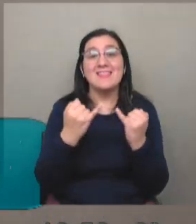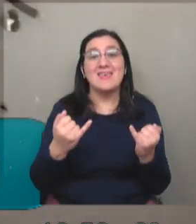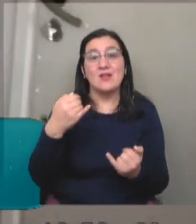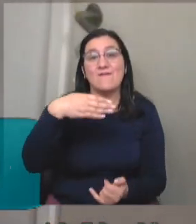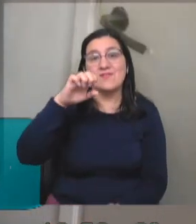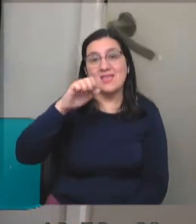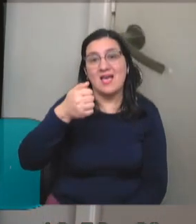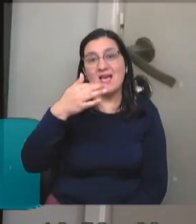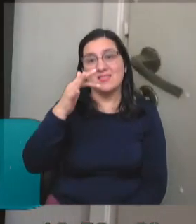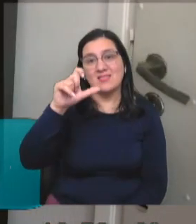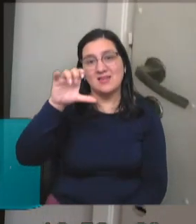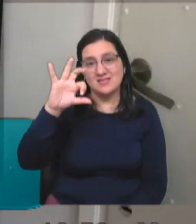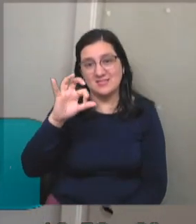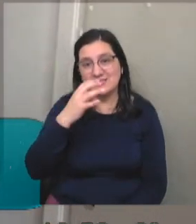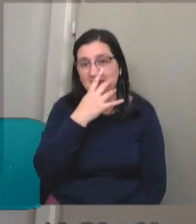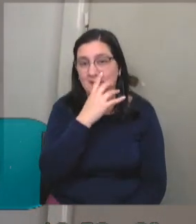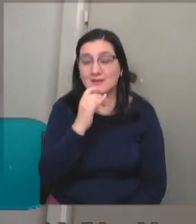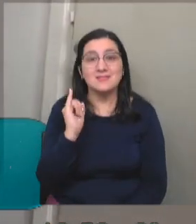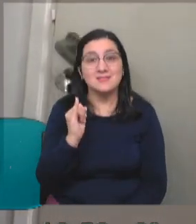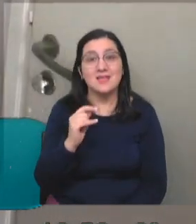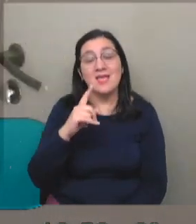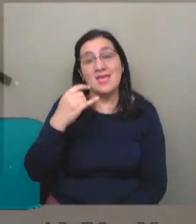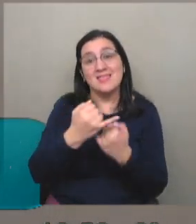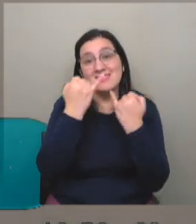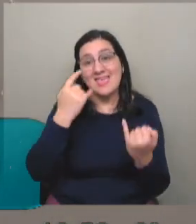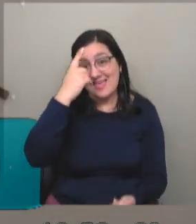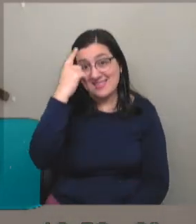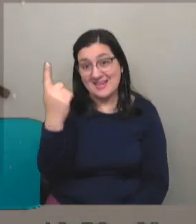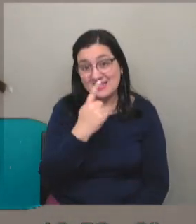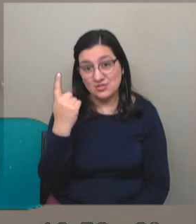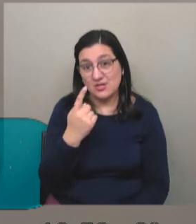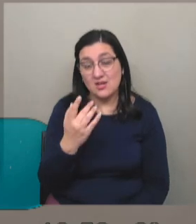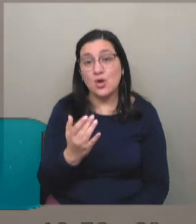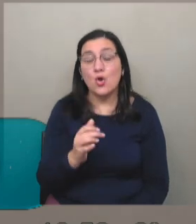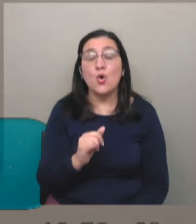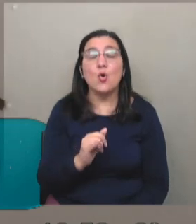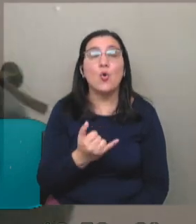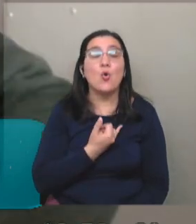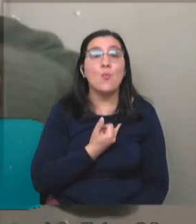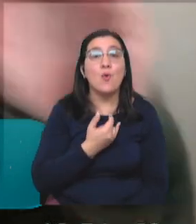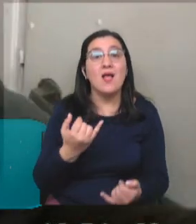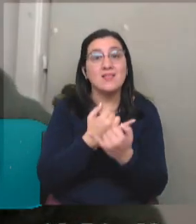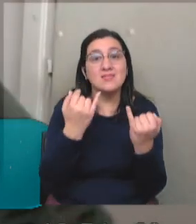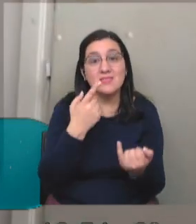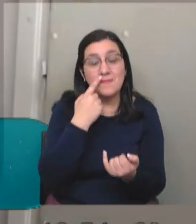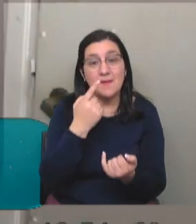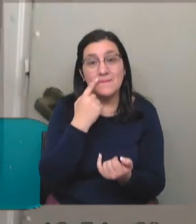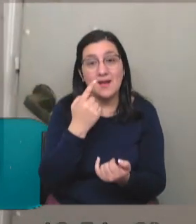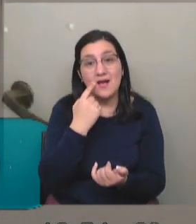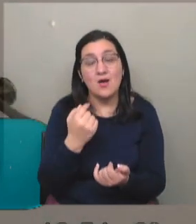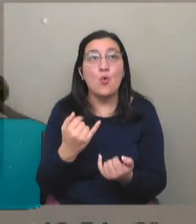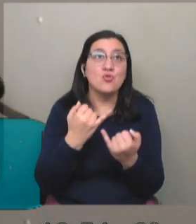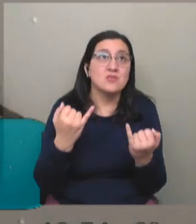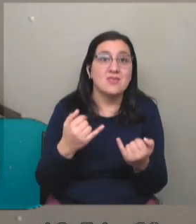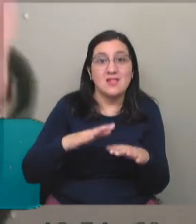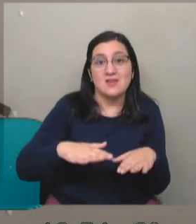o no Qué qué discordia hay bueno a ver este día internacional de Los Beatles esto es como el Día del Padre el día de la madre el día del niño es una cuestión comercial claramente y no es